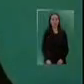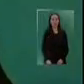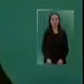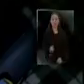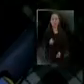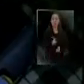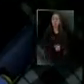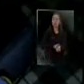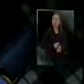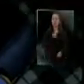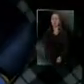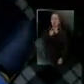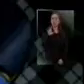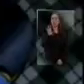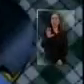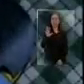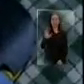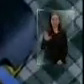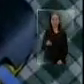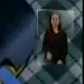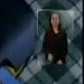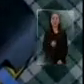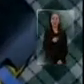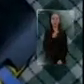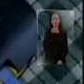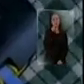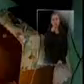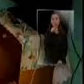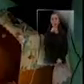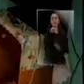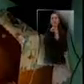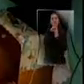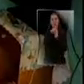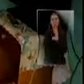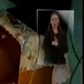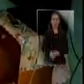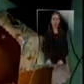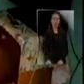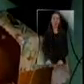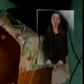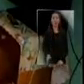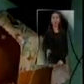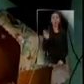Su glicemia está en 159. Eso quiere decir que ha bajado.